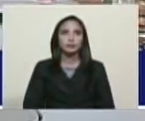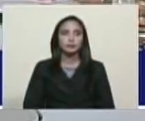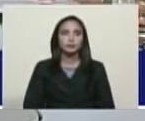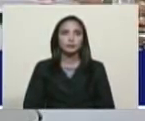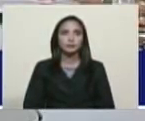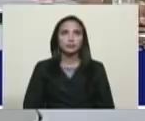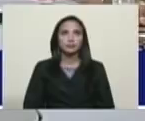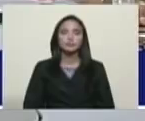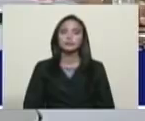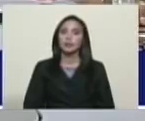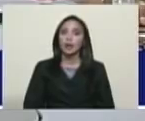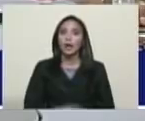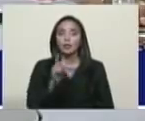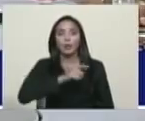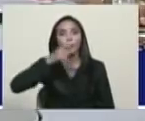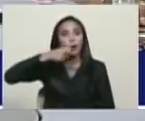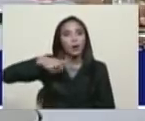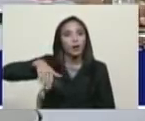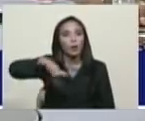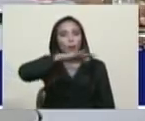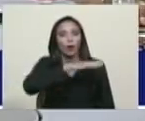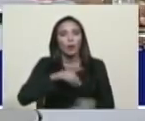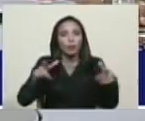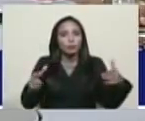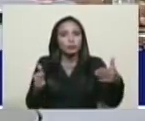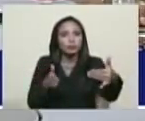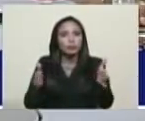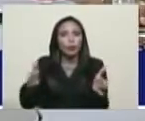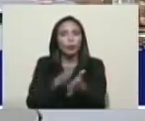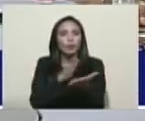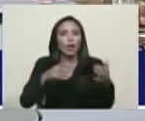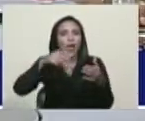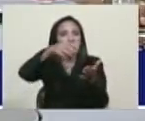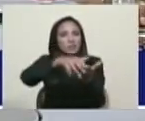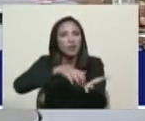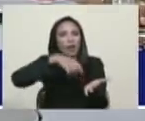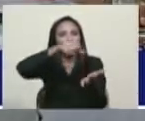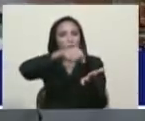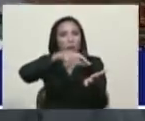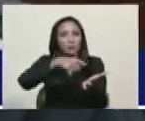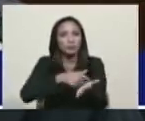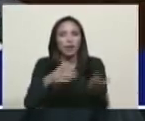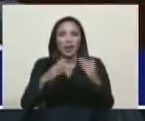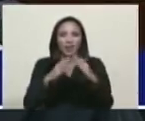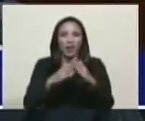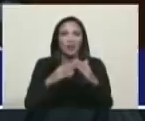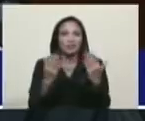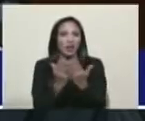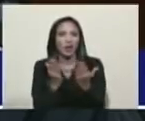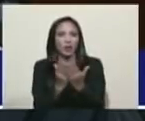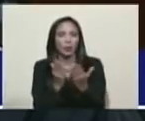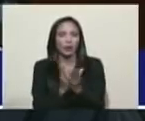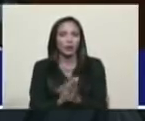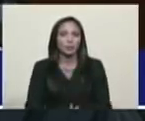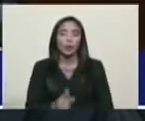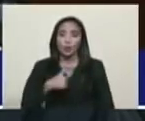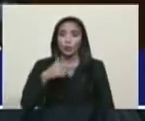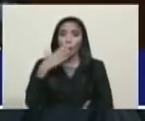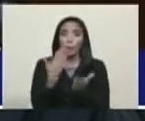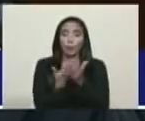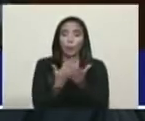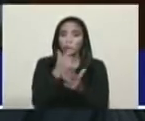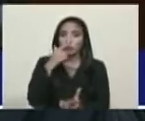retomando el concepto del conuco, que no lo hemos retomado, Wilmar Castro Soteldo. Se nos ha quedado un poco. Yo propuse el